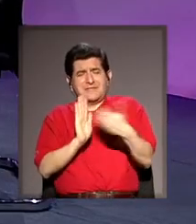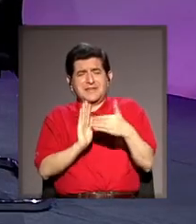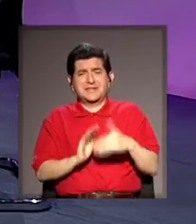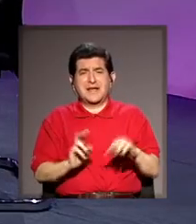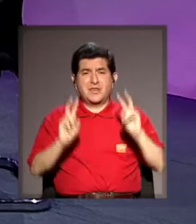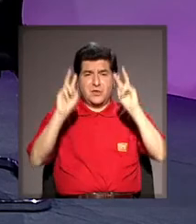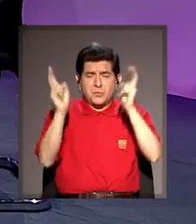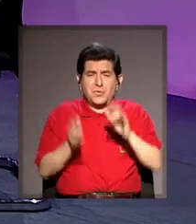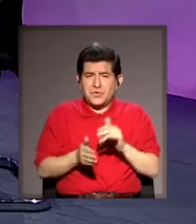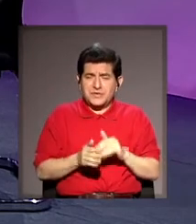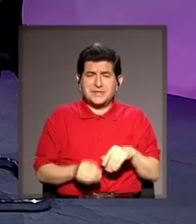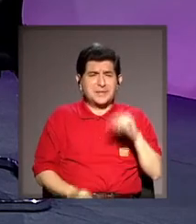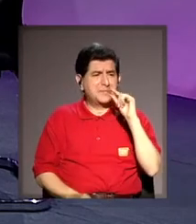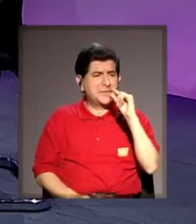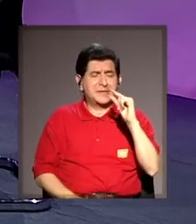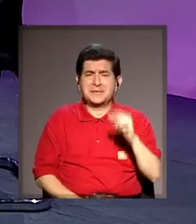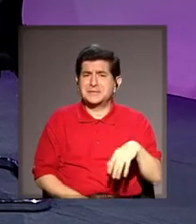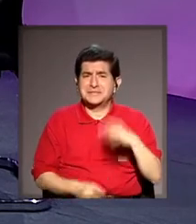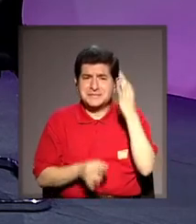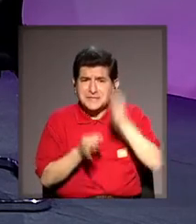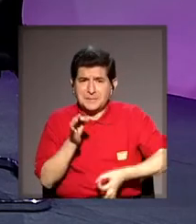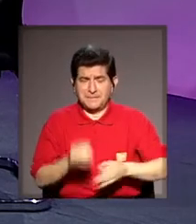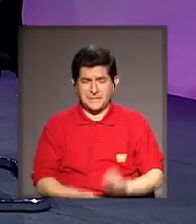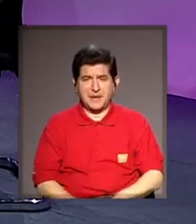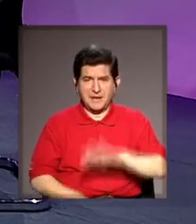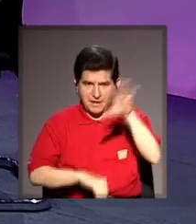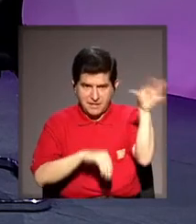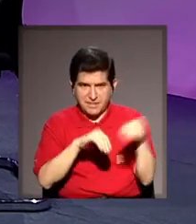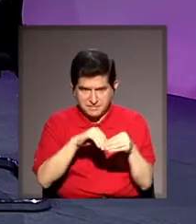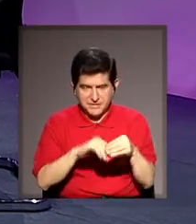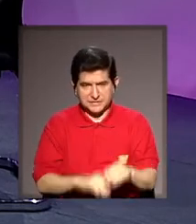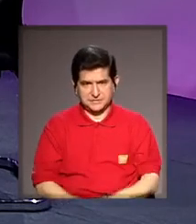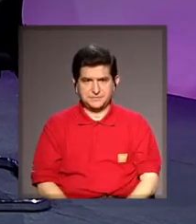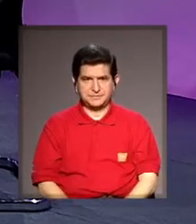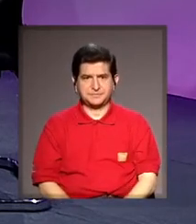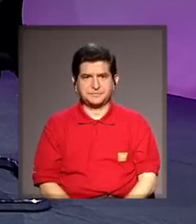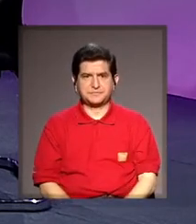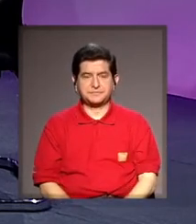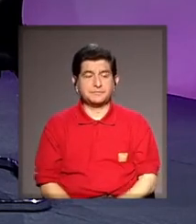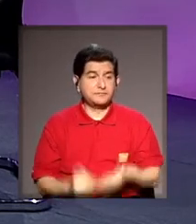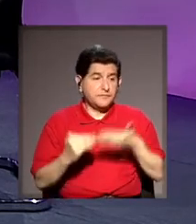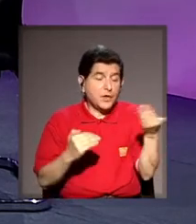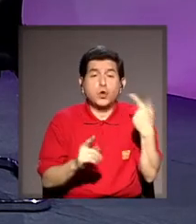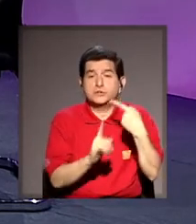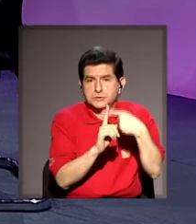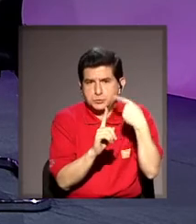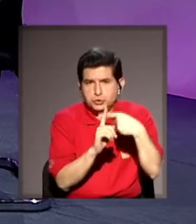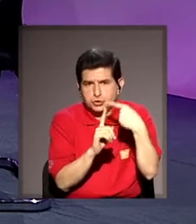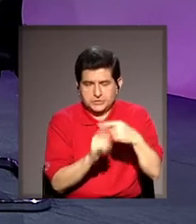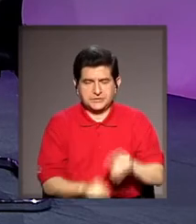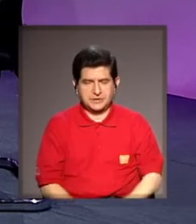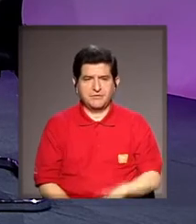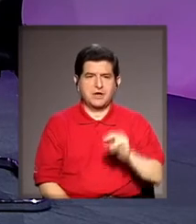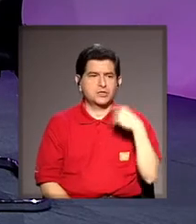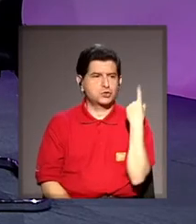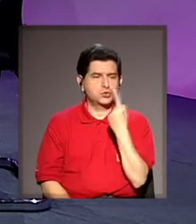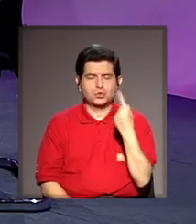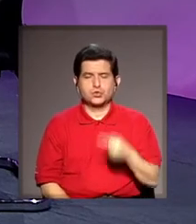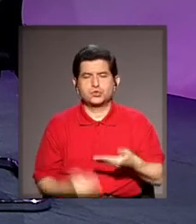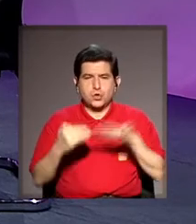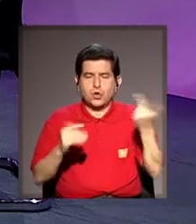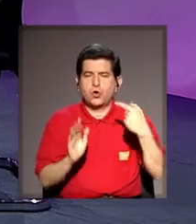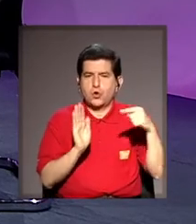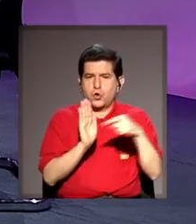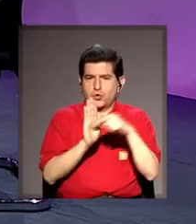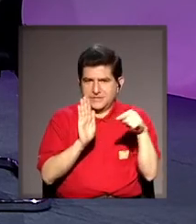sencillo verdad y además bueno cosas positivas porque no solo no sólo cosas negativas